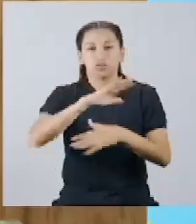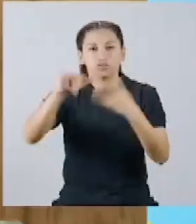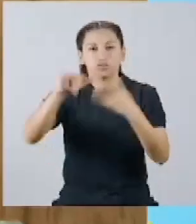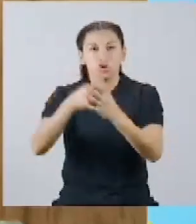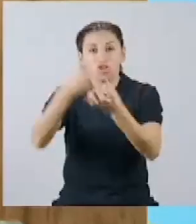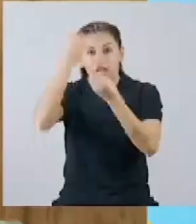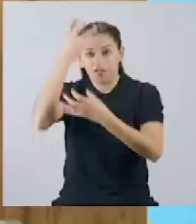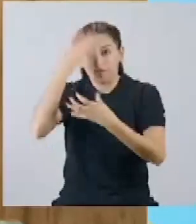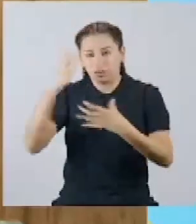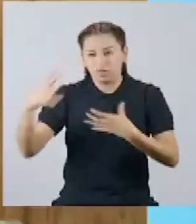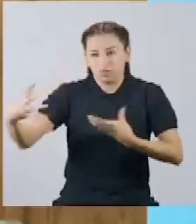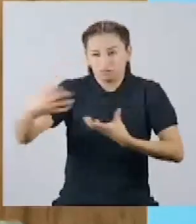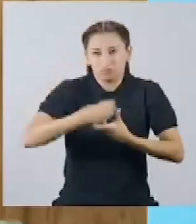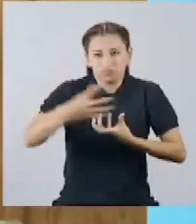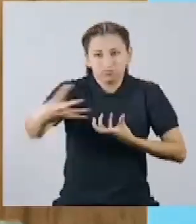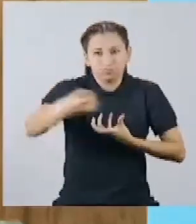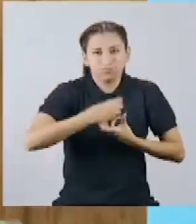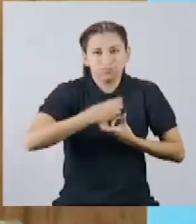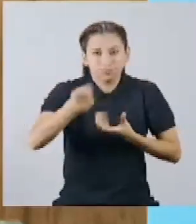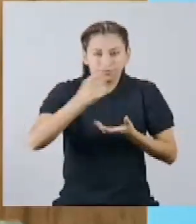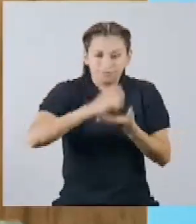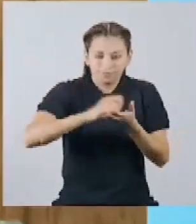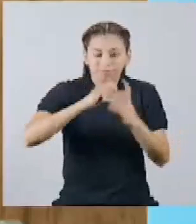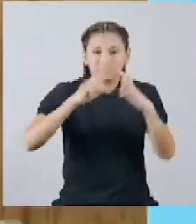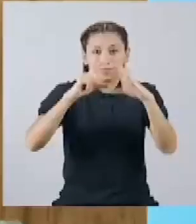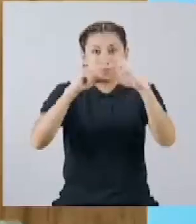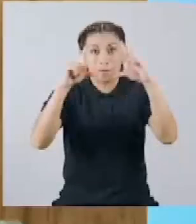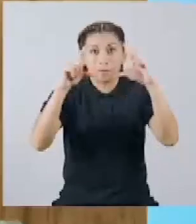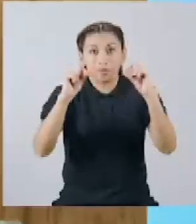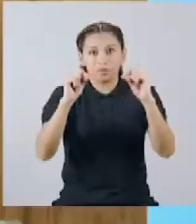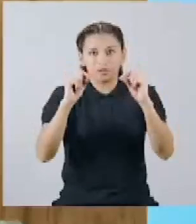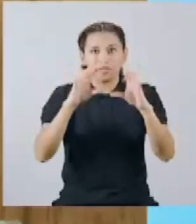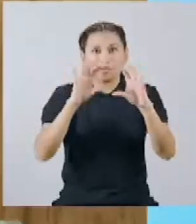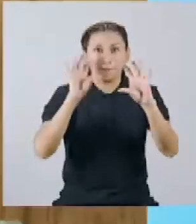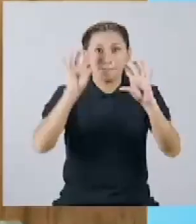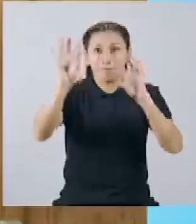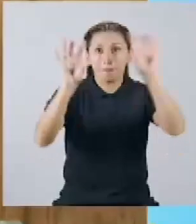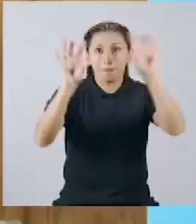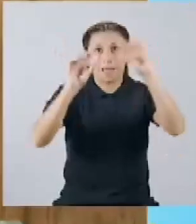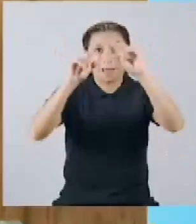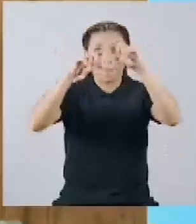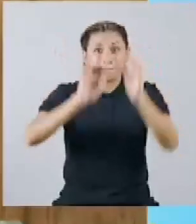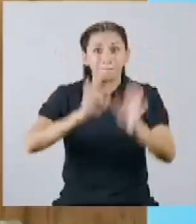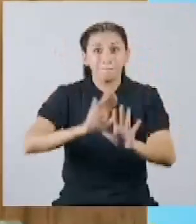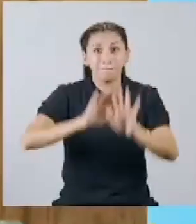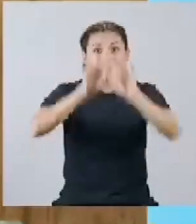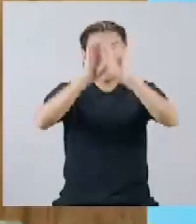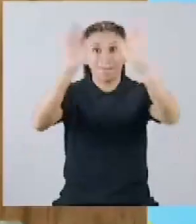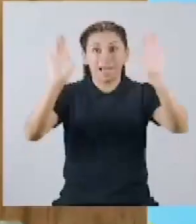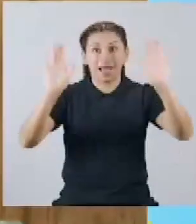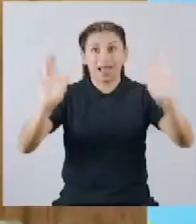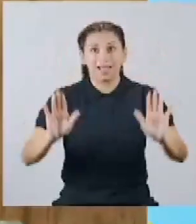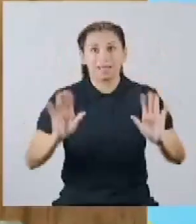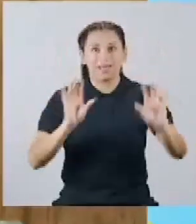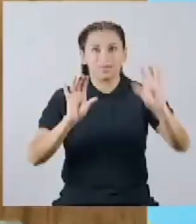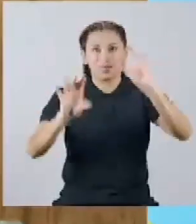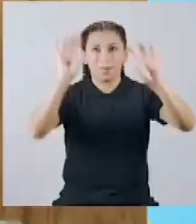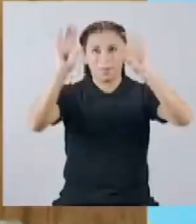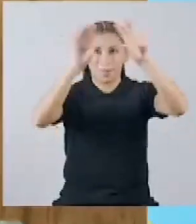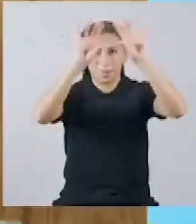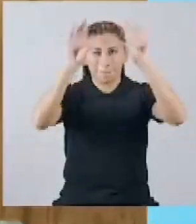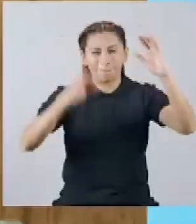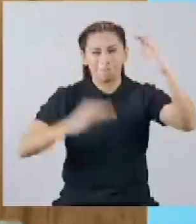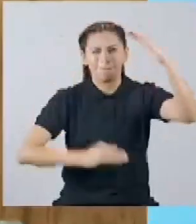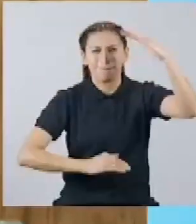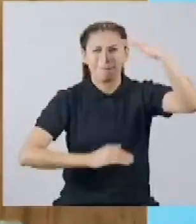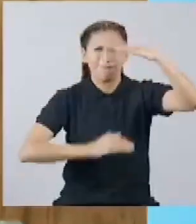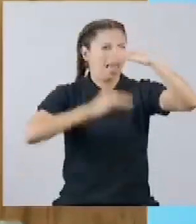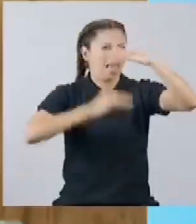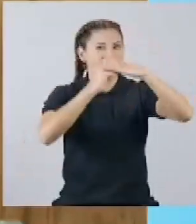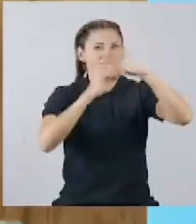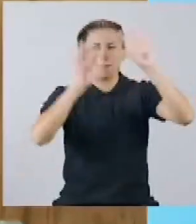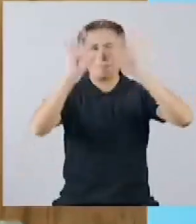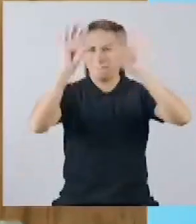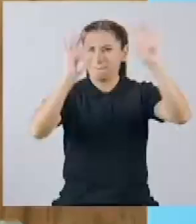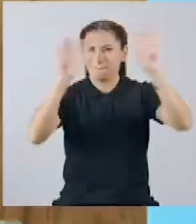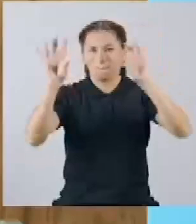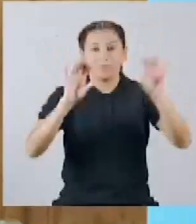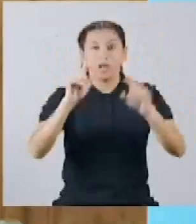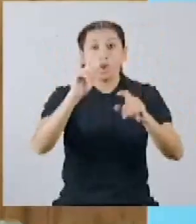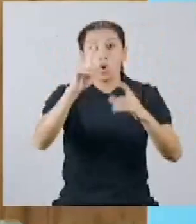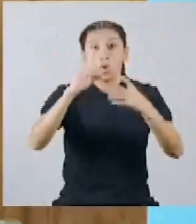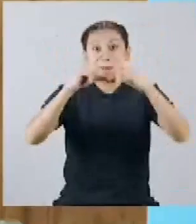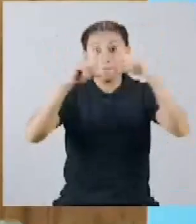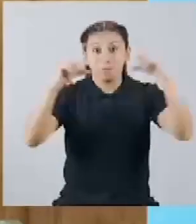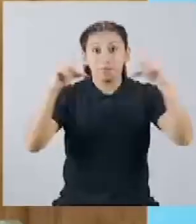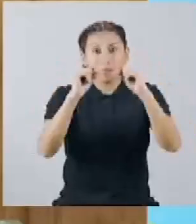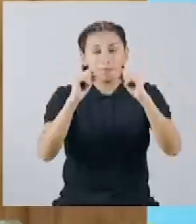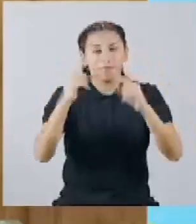en las notitas de papel o post-it y pegarlas en la pared hasta saturarla. Cada post-it debe contener una frase que